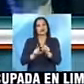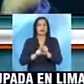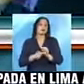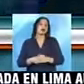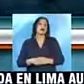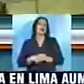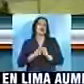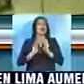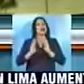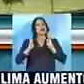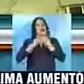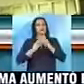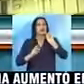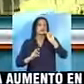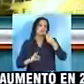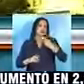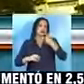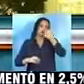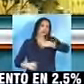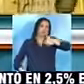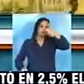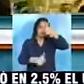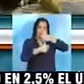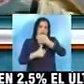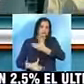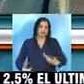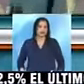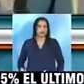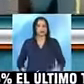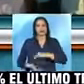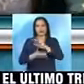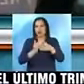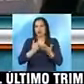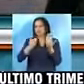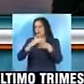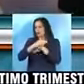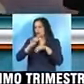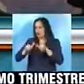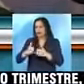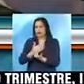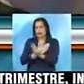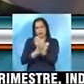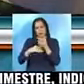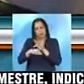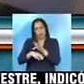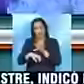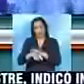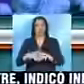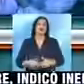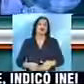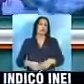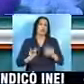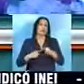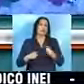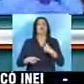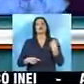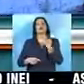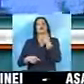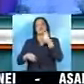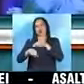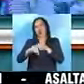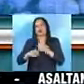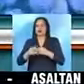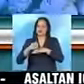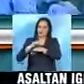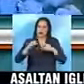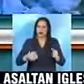segunda vicepresidencia, Carolina Lizárraga. Todos ellos han estado desde muy temprano en el interior de la carpa y, como te mencionaba, únicamente han salido el candidato